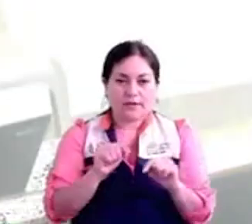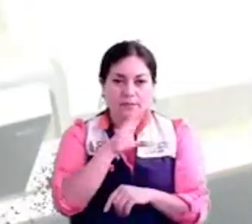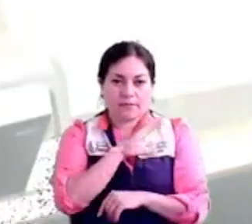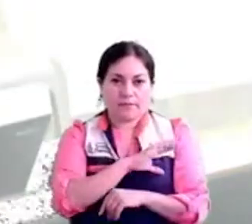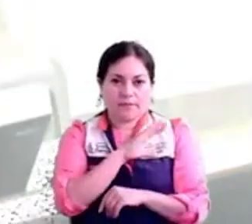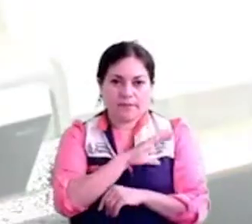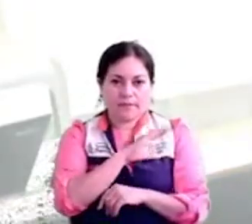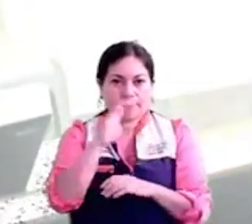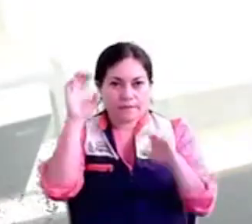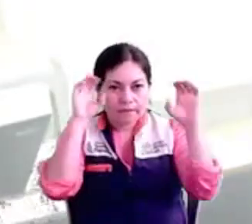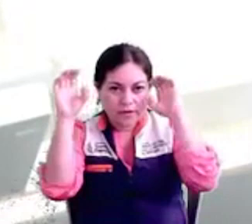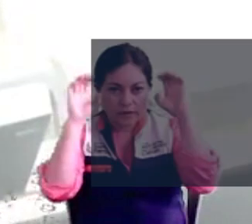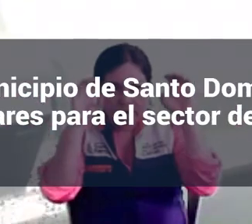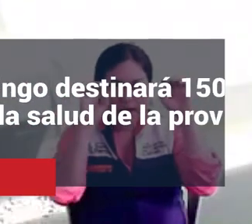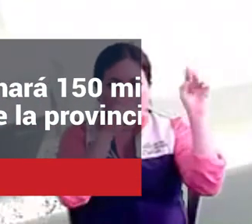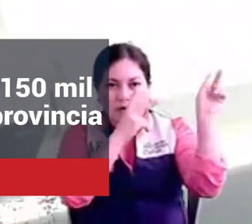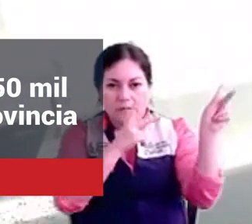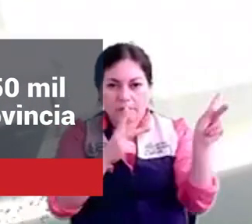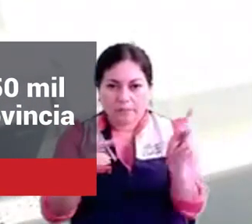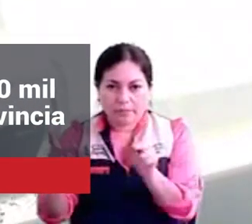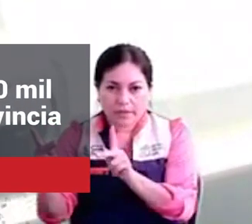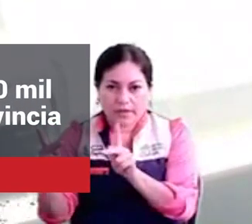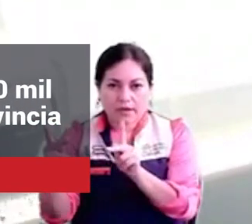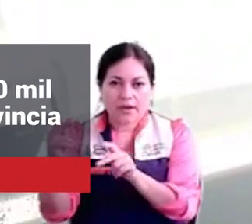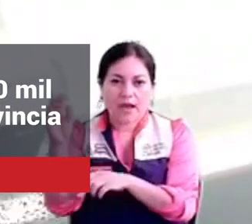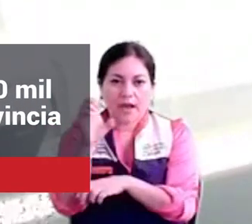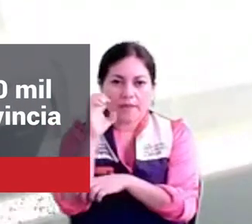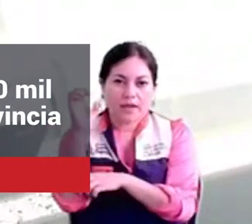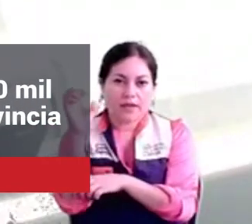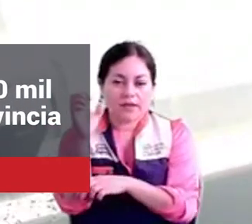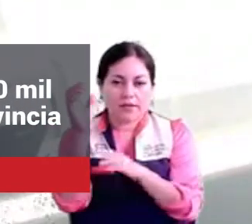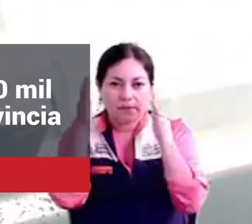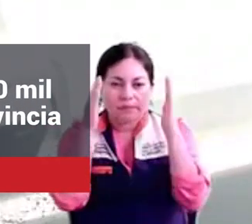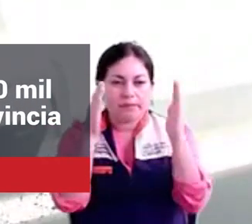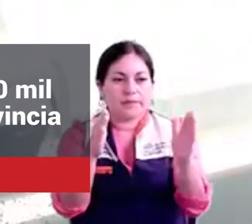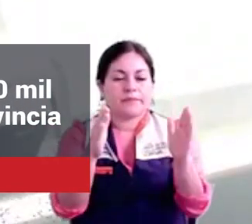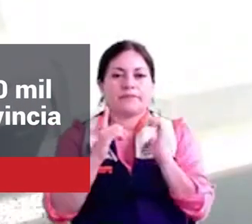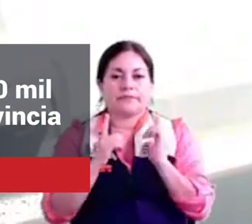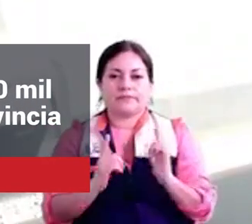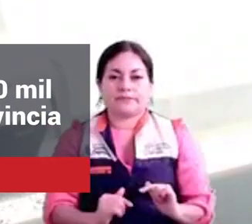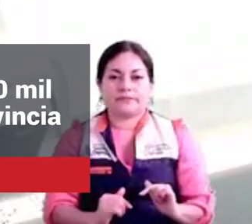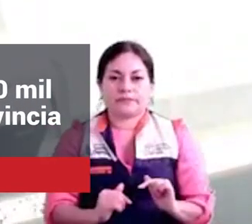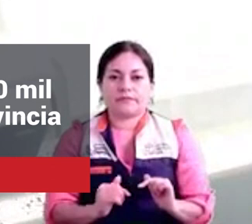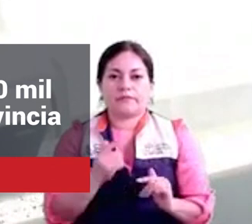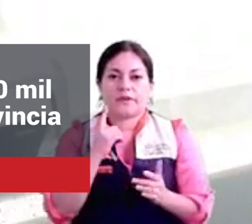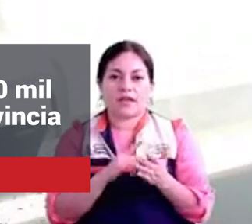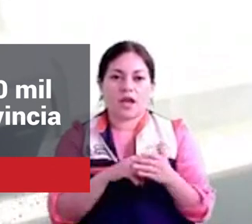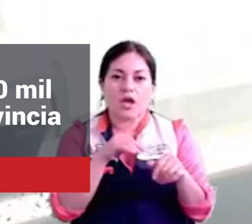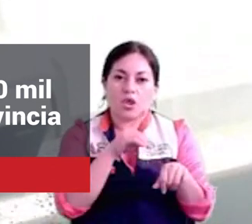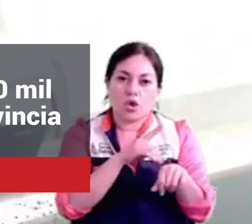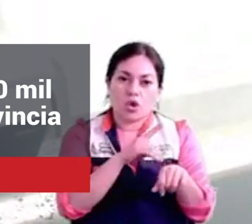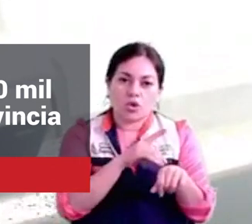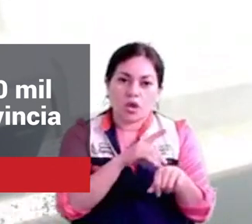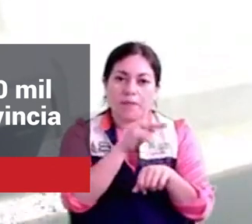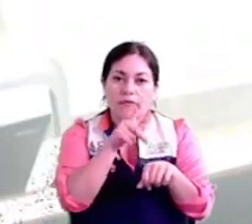Un plan de acción emergente para la contratación de personal de salud para dar atención médica, medicamentos e insumos médicos